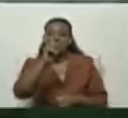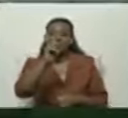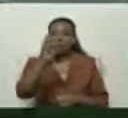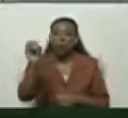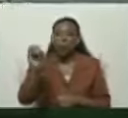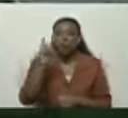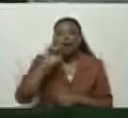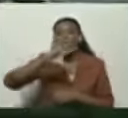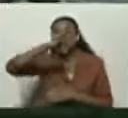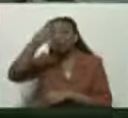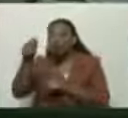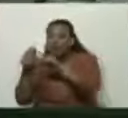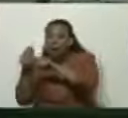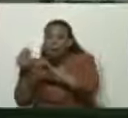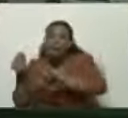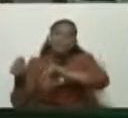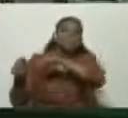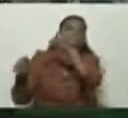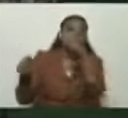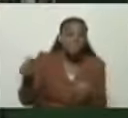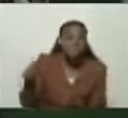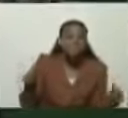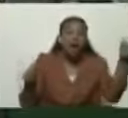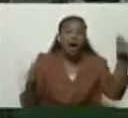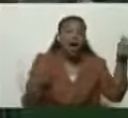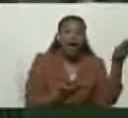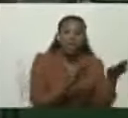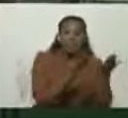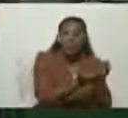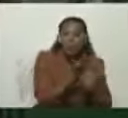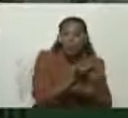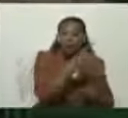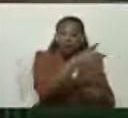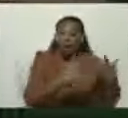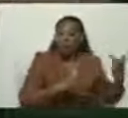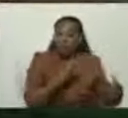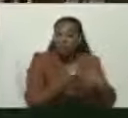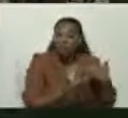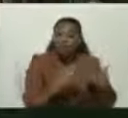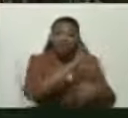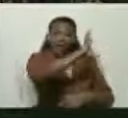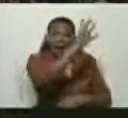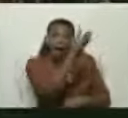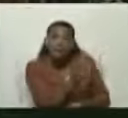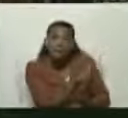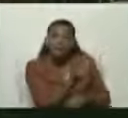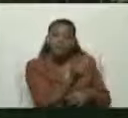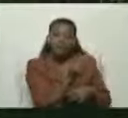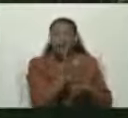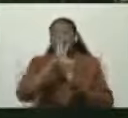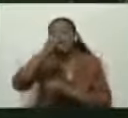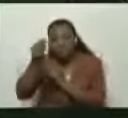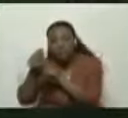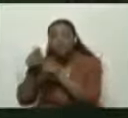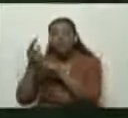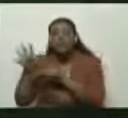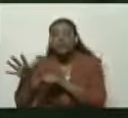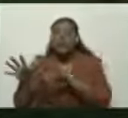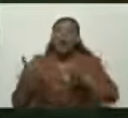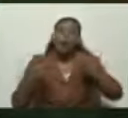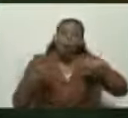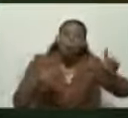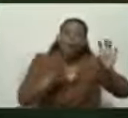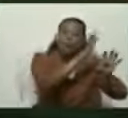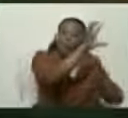de Sudáfrica, tenemos una cantidad importante de países que tienen sus stands, sus